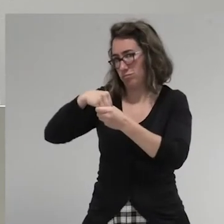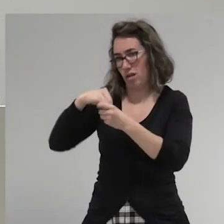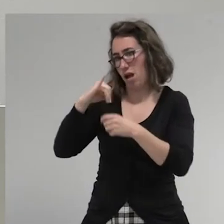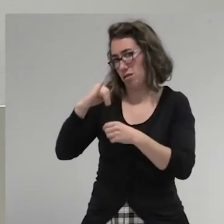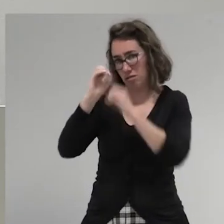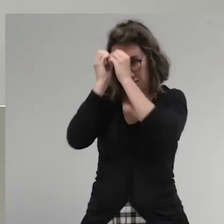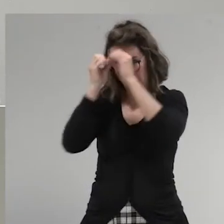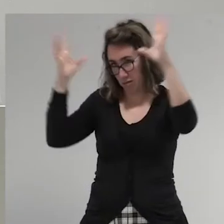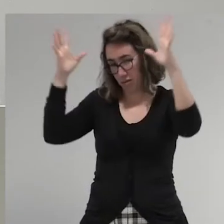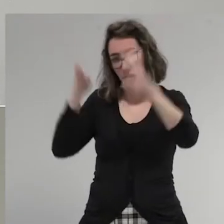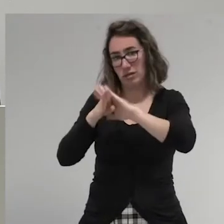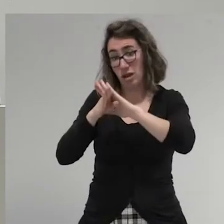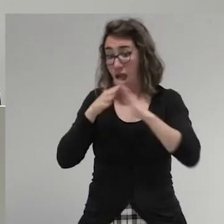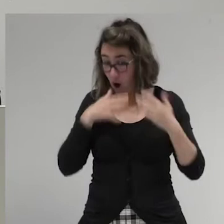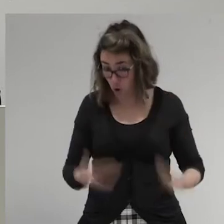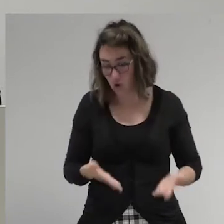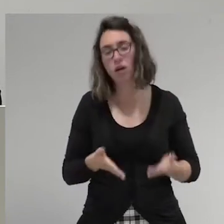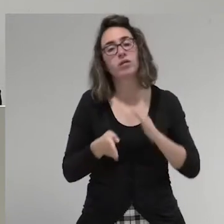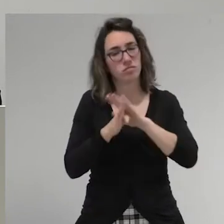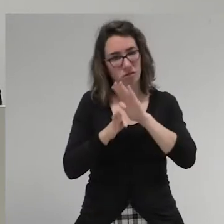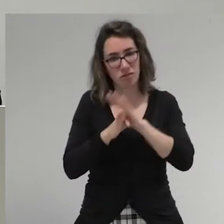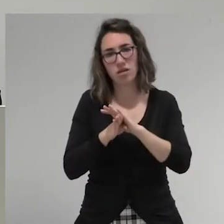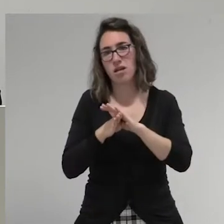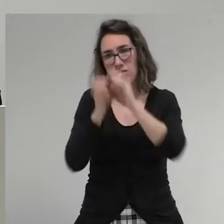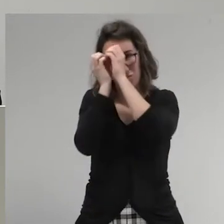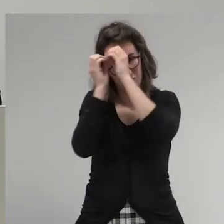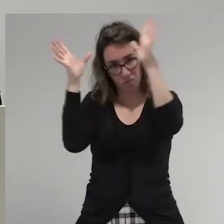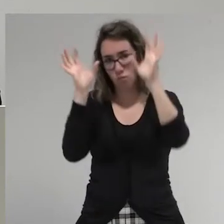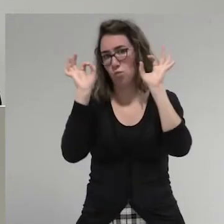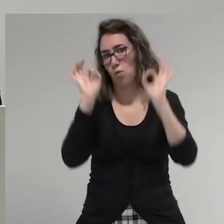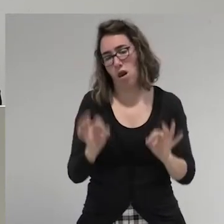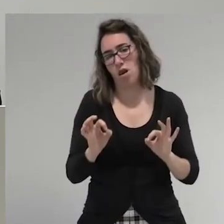día de hoy sigue reproduciéndose pues en,